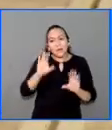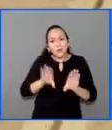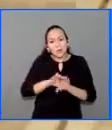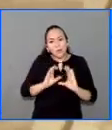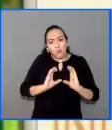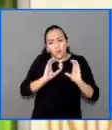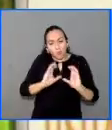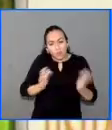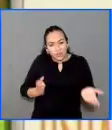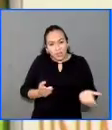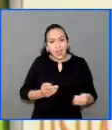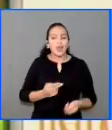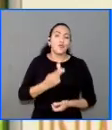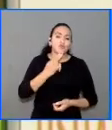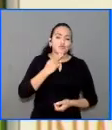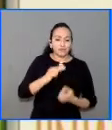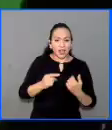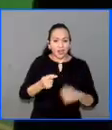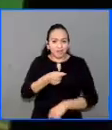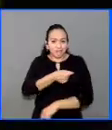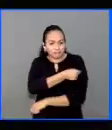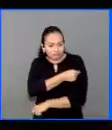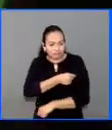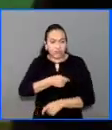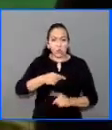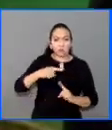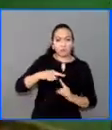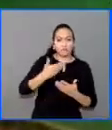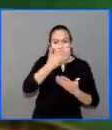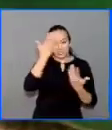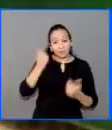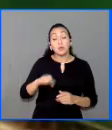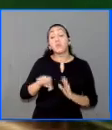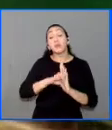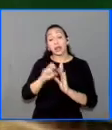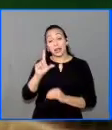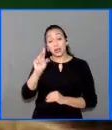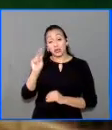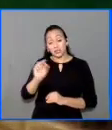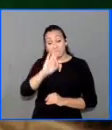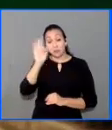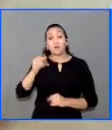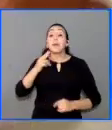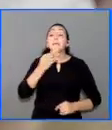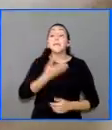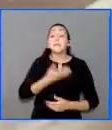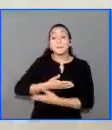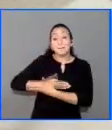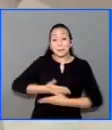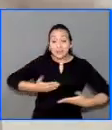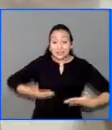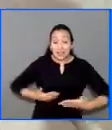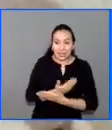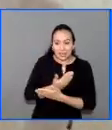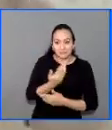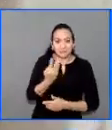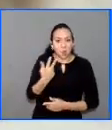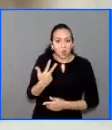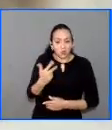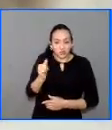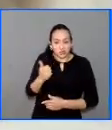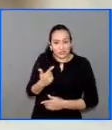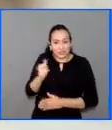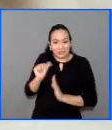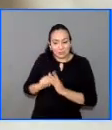con datos de la organización Telefem, el 80% de los bebés prematuros que están en las unidades de cuidados intensivos son hijos